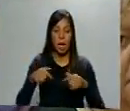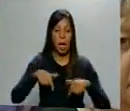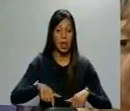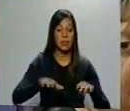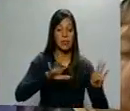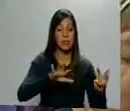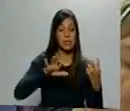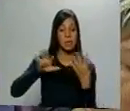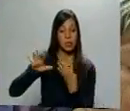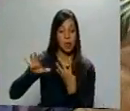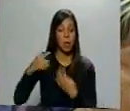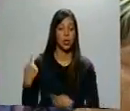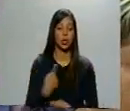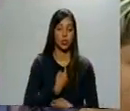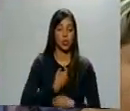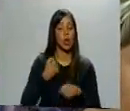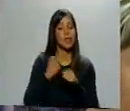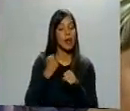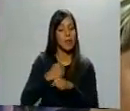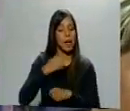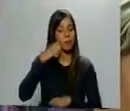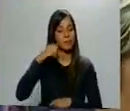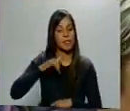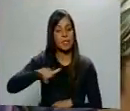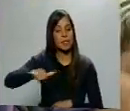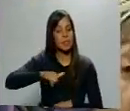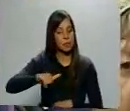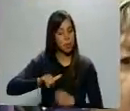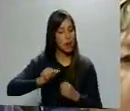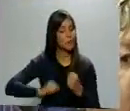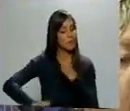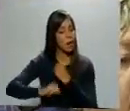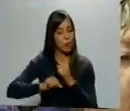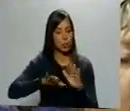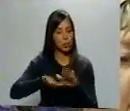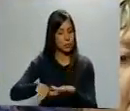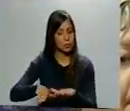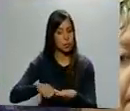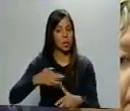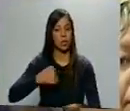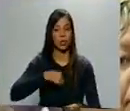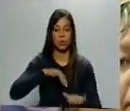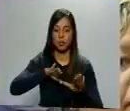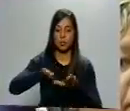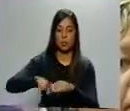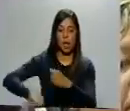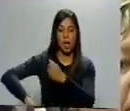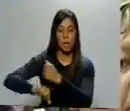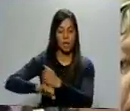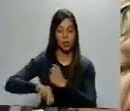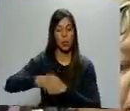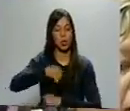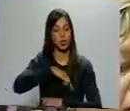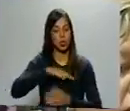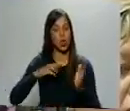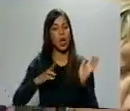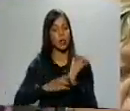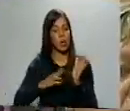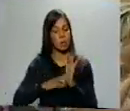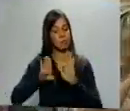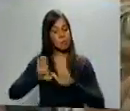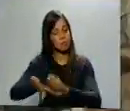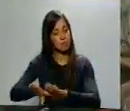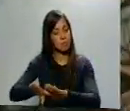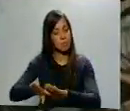constituyentes de la clase obrera que van a estar acompañándolos en este proceso, que vamos a estar con ustedes y que vamos a garantizar que